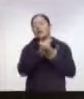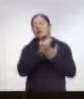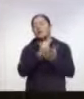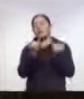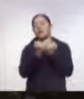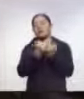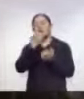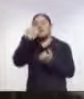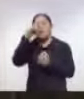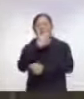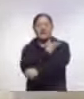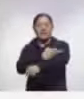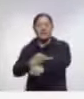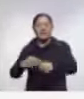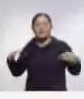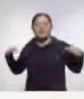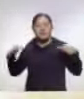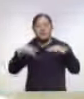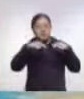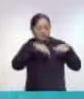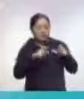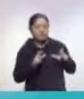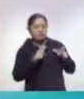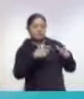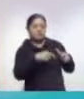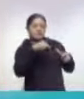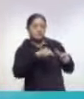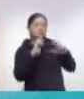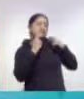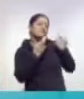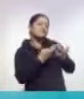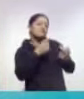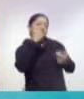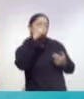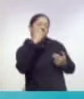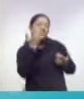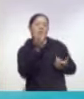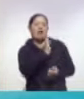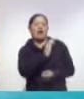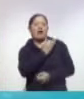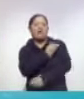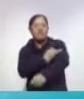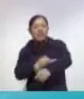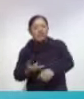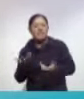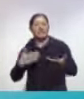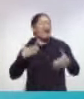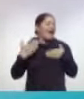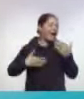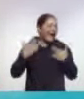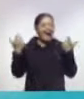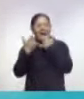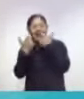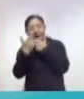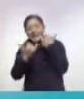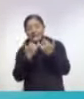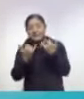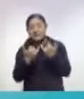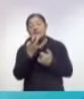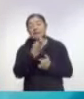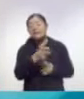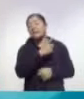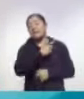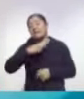esparcimiento para las familias. El enfoque es un lugar recreativo familiar. Esto también tiene que ser sustentable.